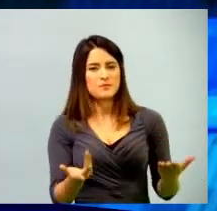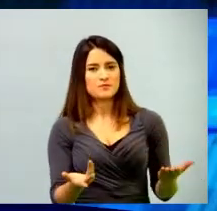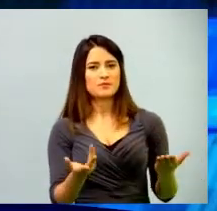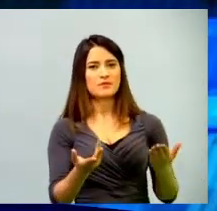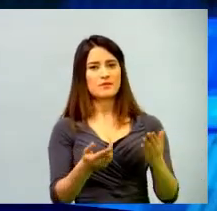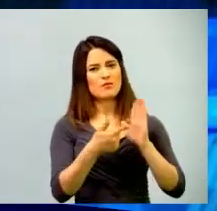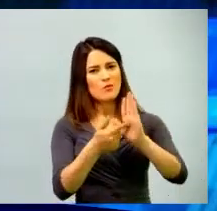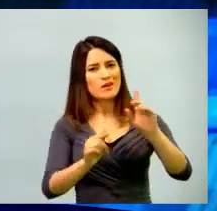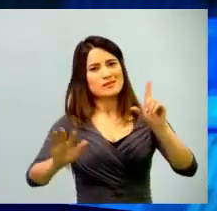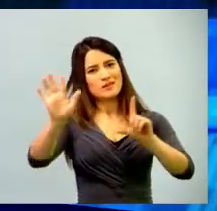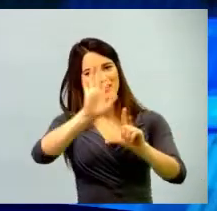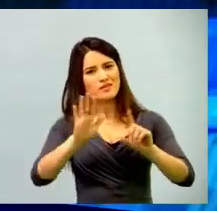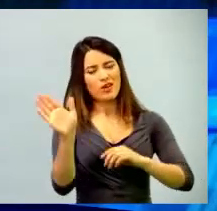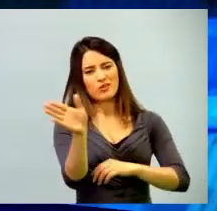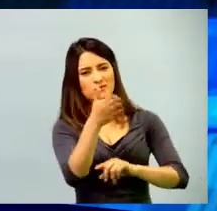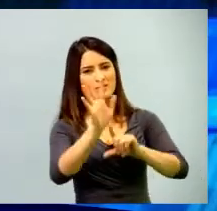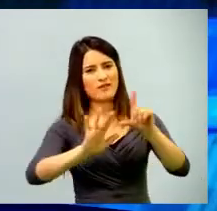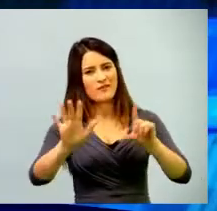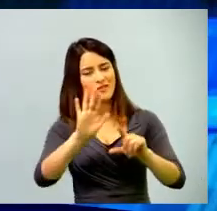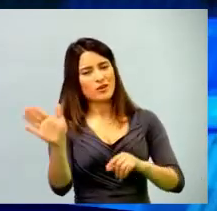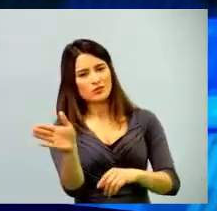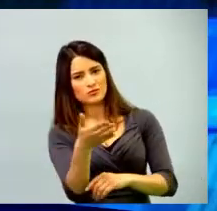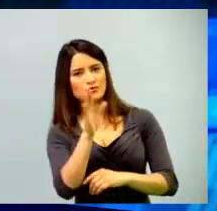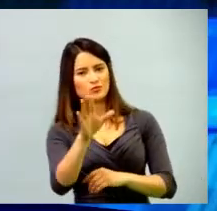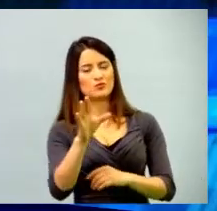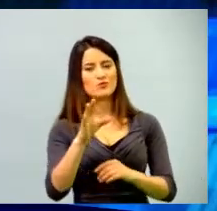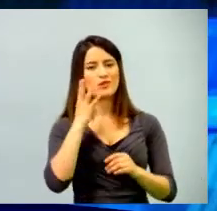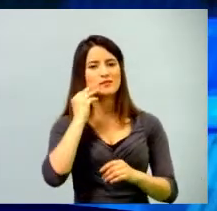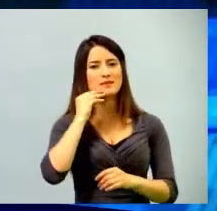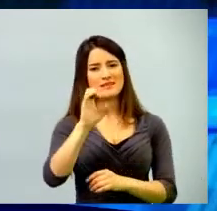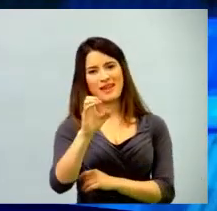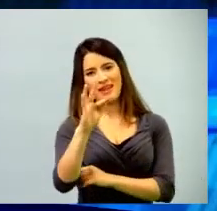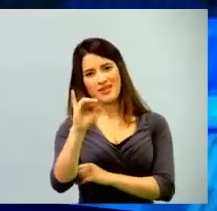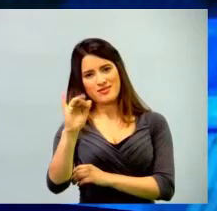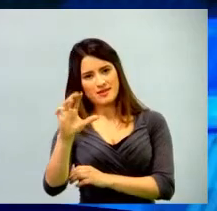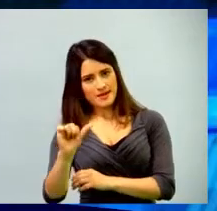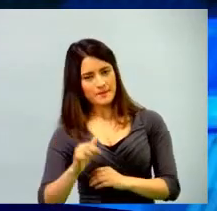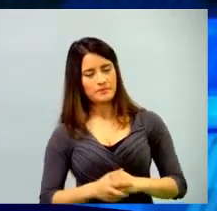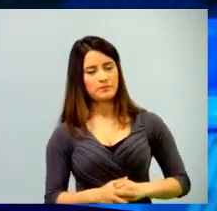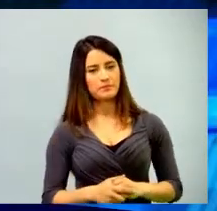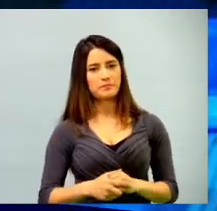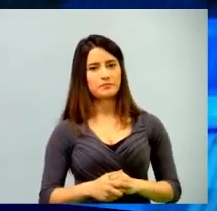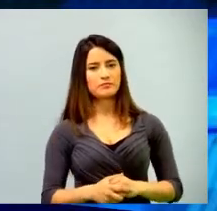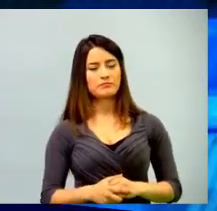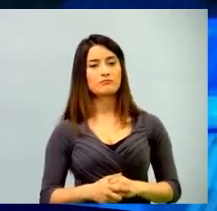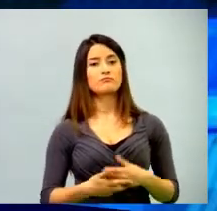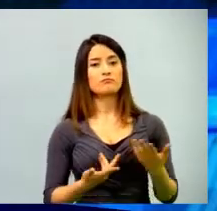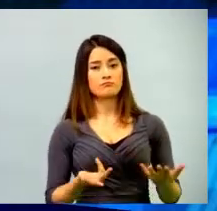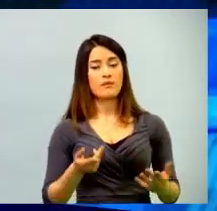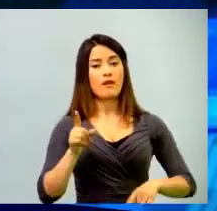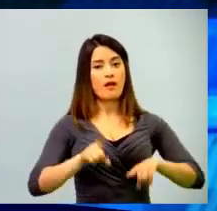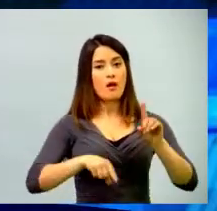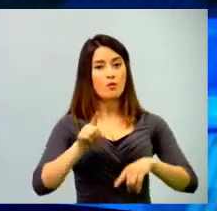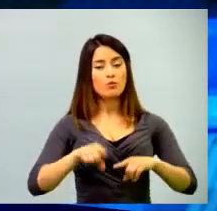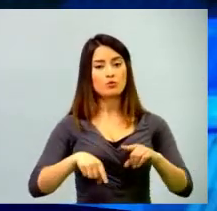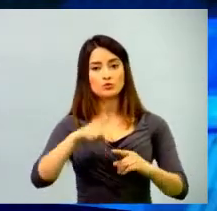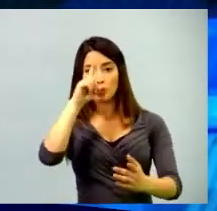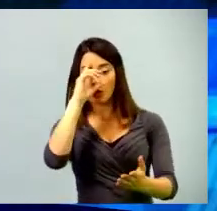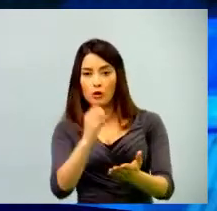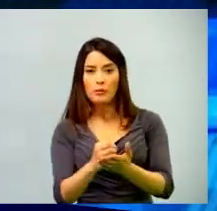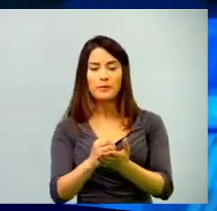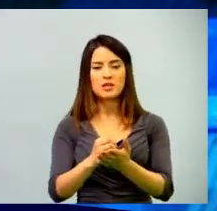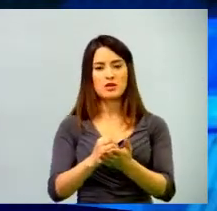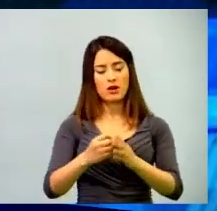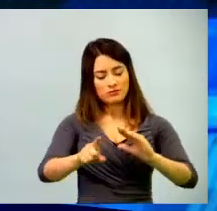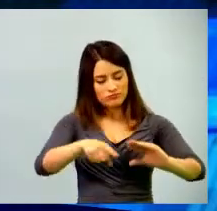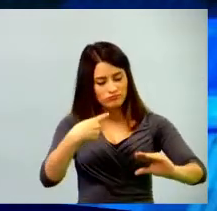a los videos, a las experiencias ética. Algunos comentarios también que vale la pena compartirlos que